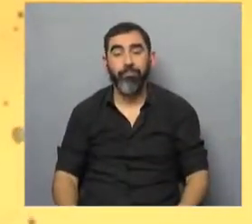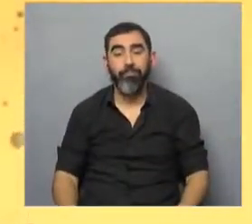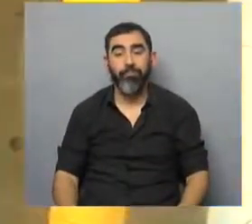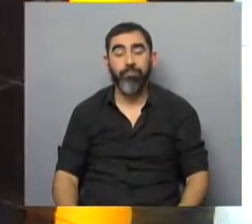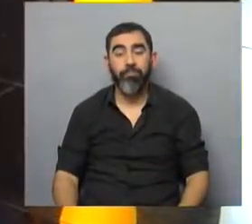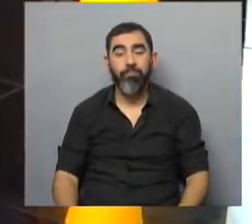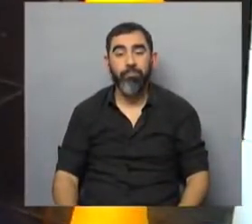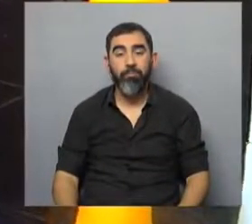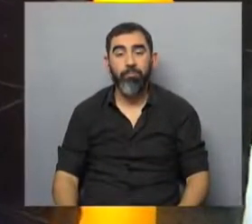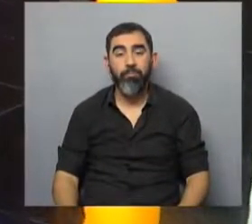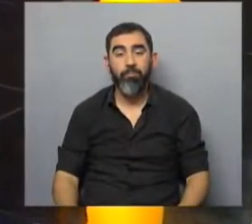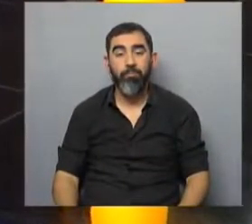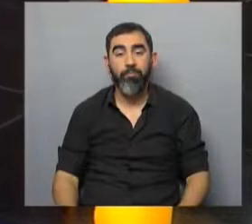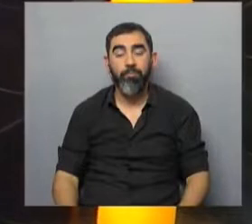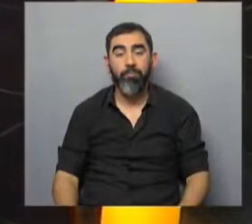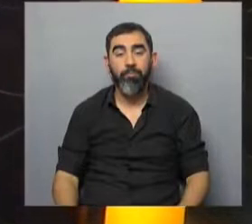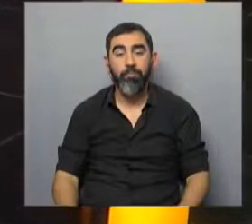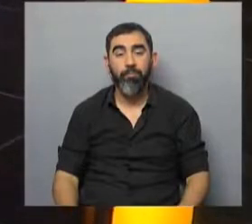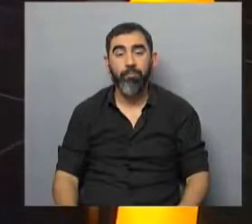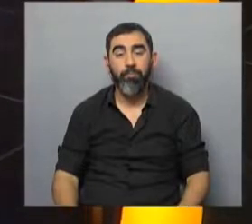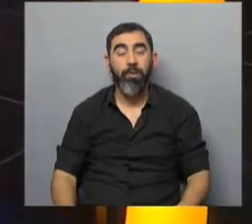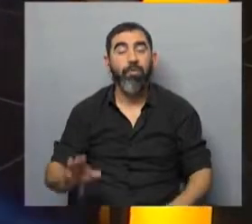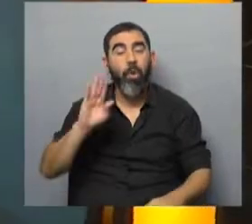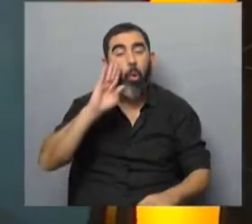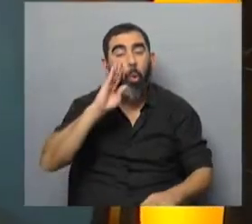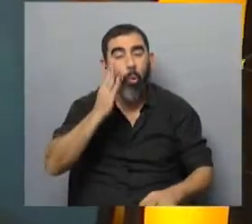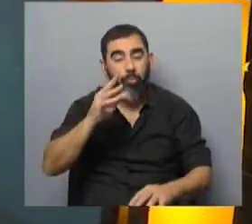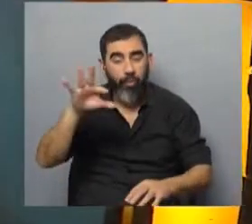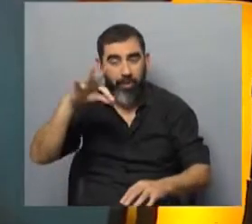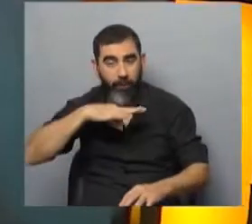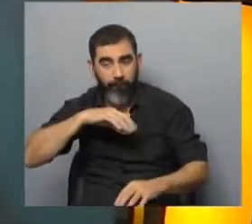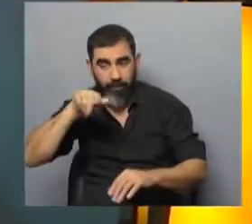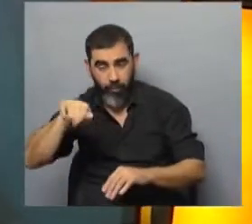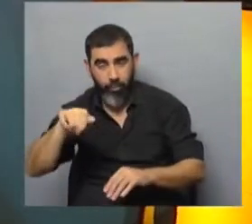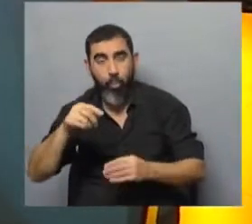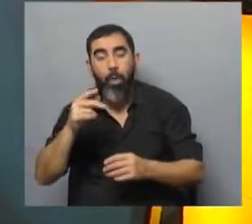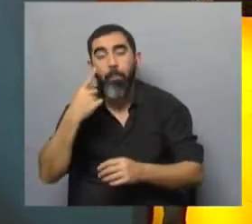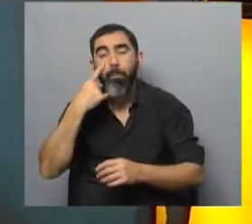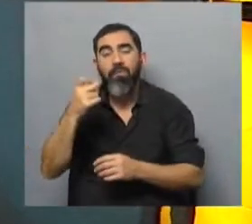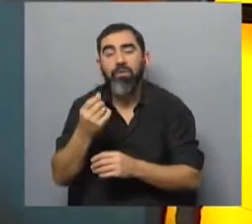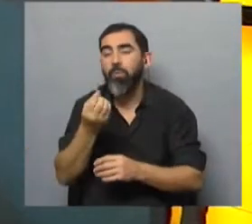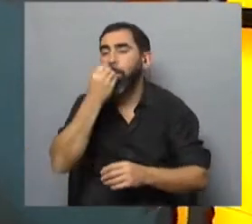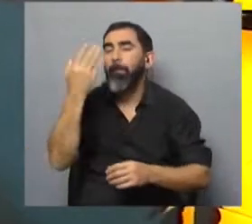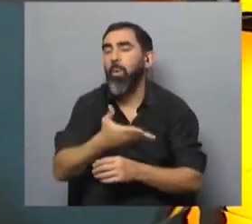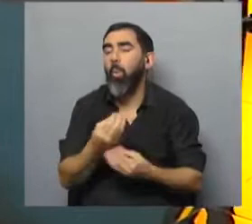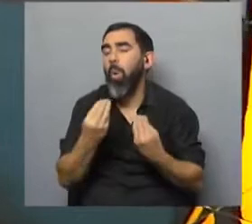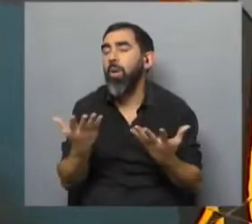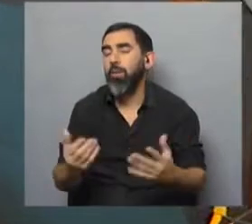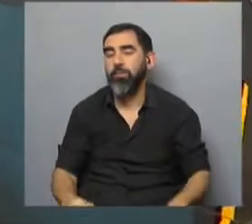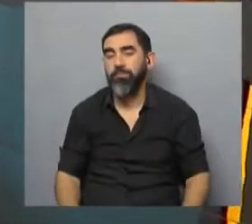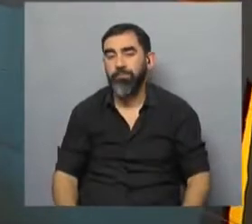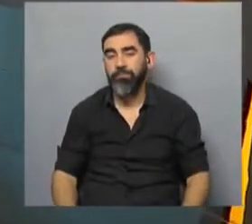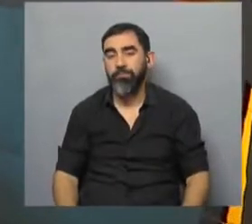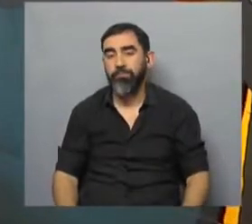¿Cuáles son, digamos, insisto, desde el conocimiento de esta familia de virus, las medidas de prevención más efectivas? En